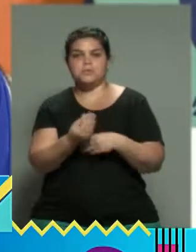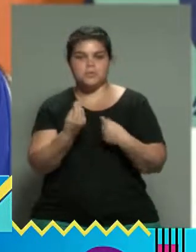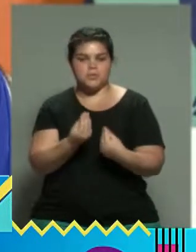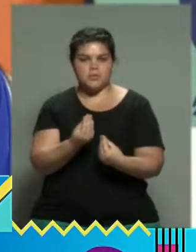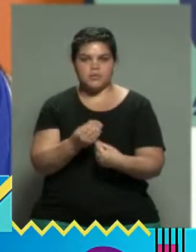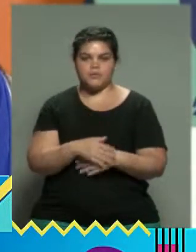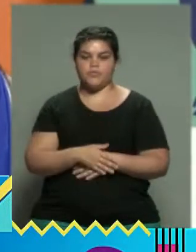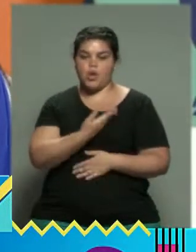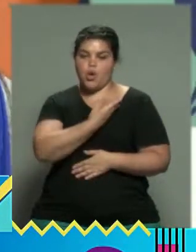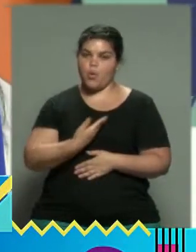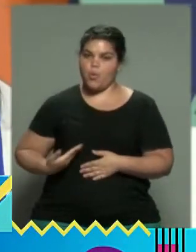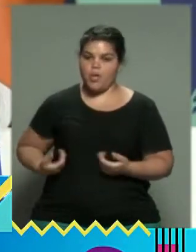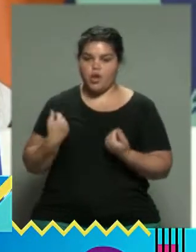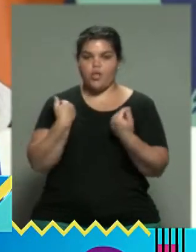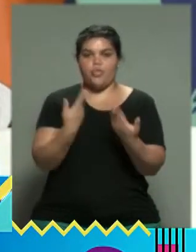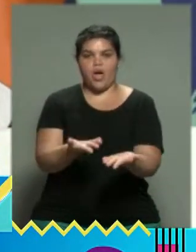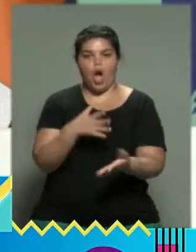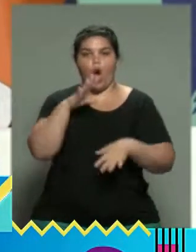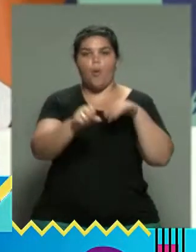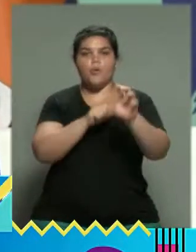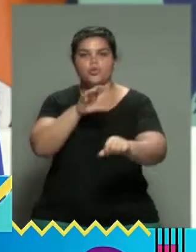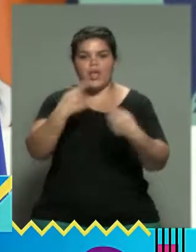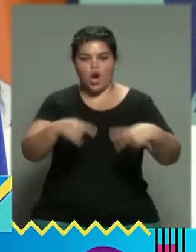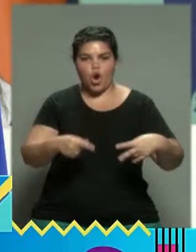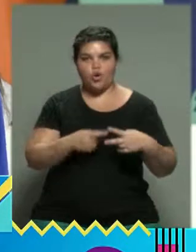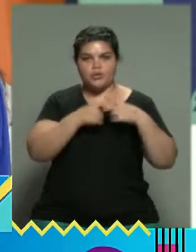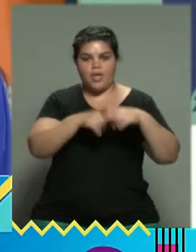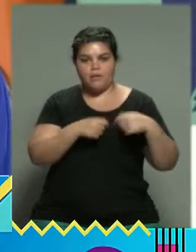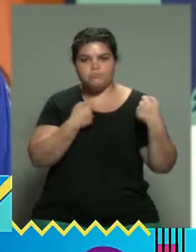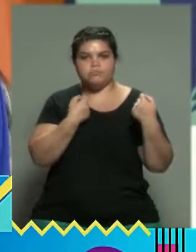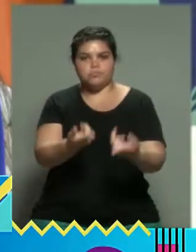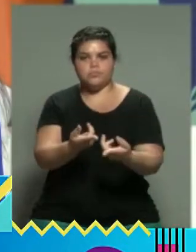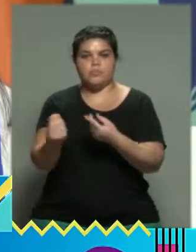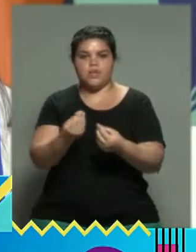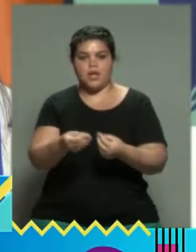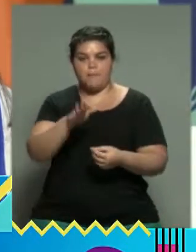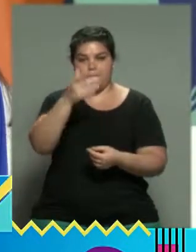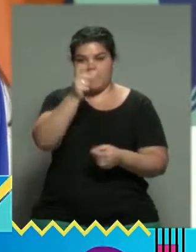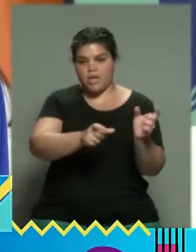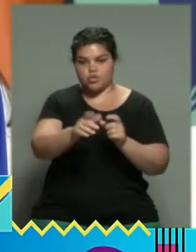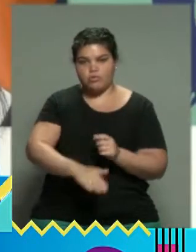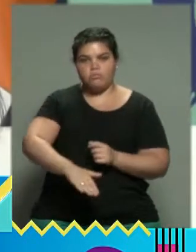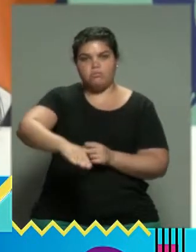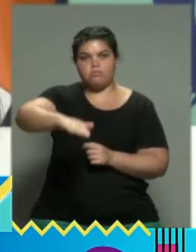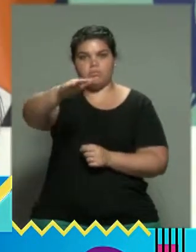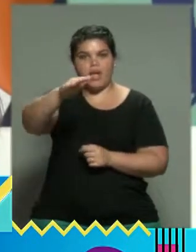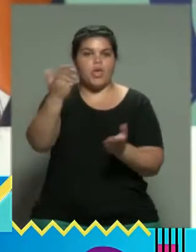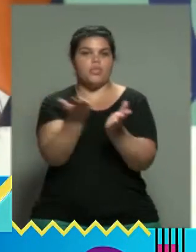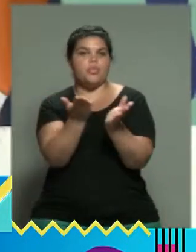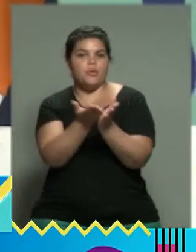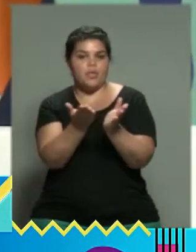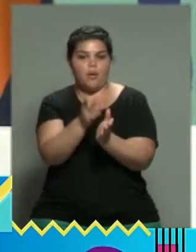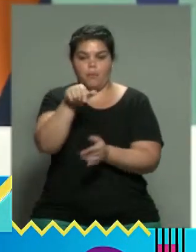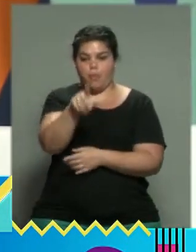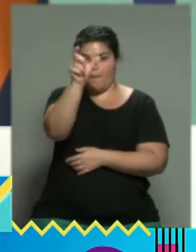el Estado da las oportunidades y las herramientas para que vos crezcas, estudies, pero vos sos un ser humano que